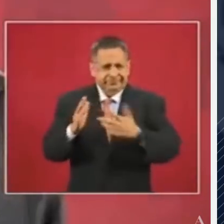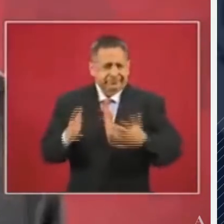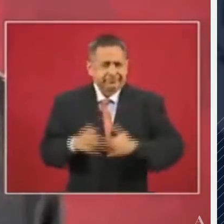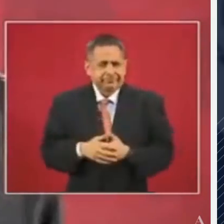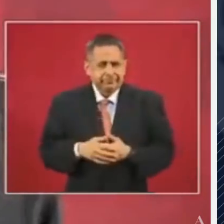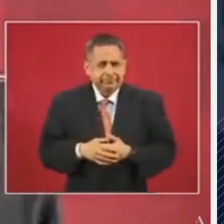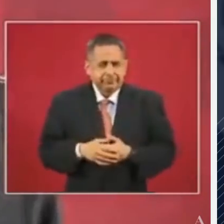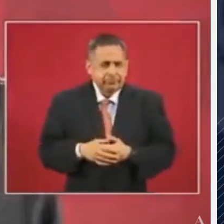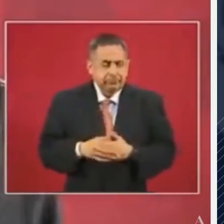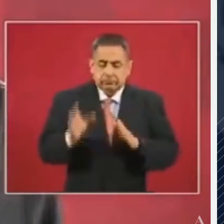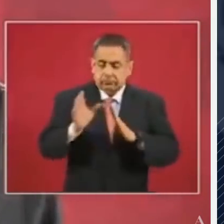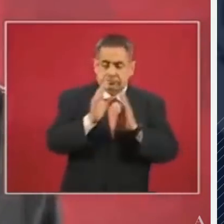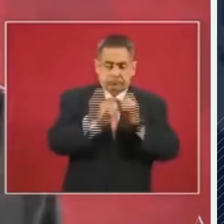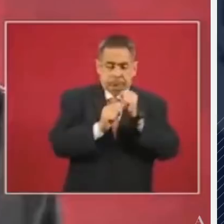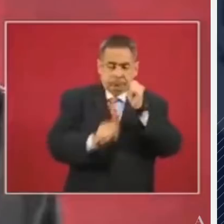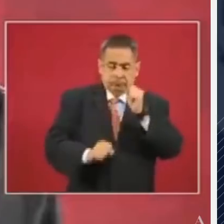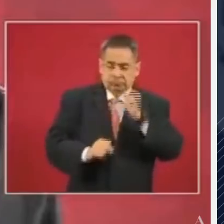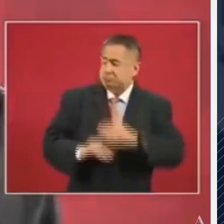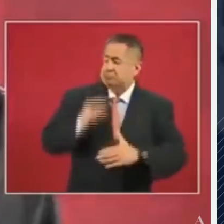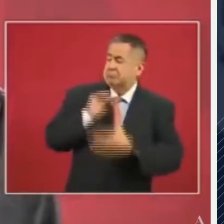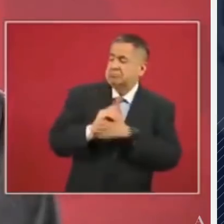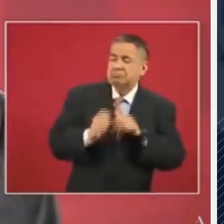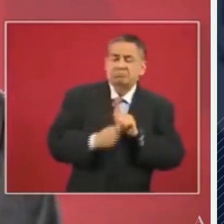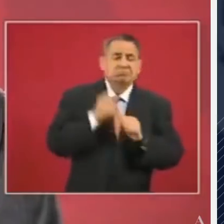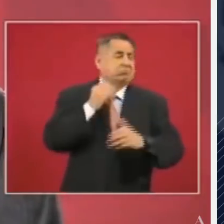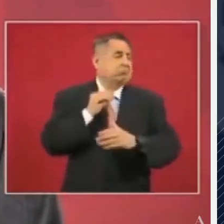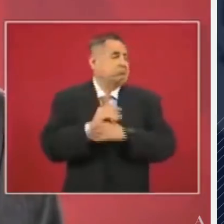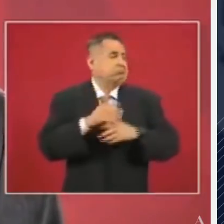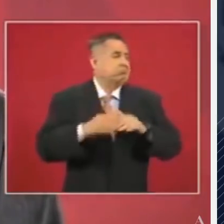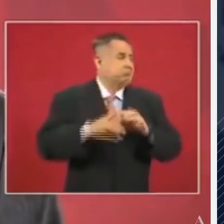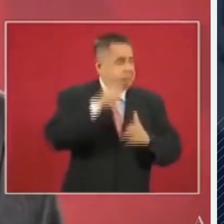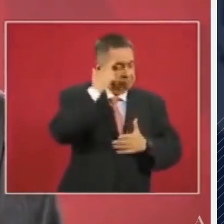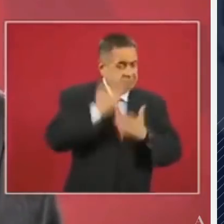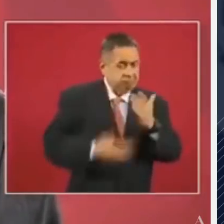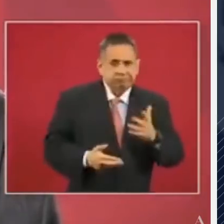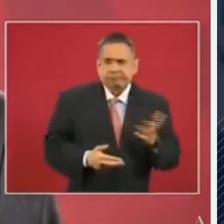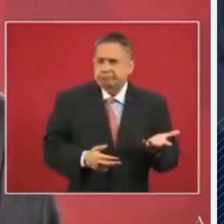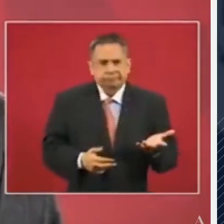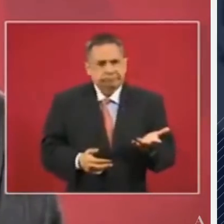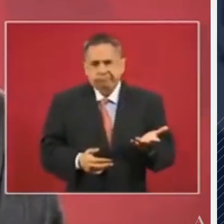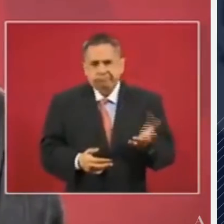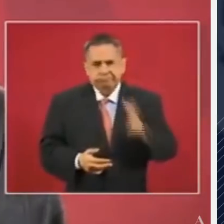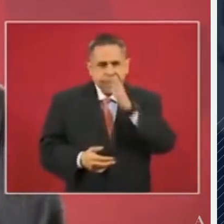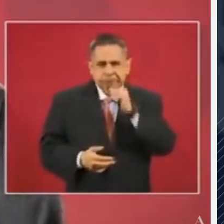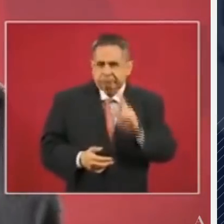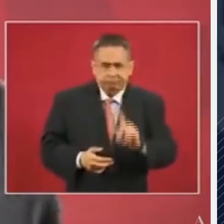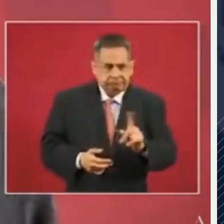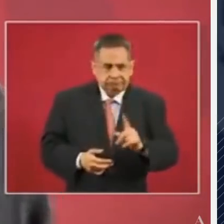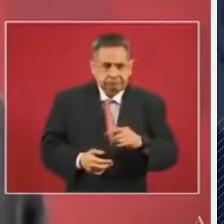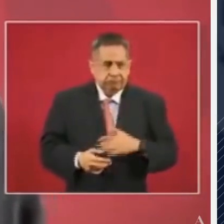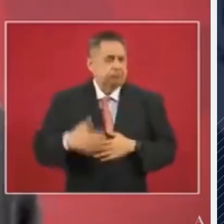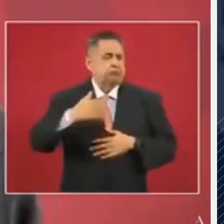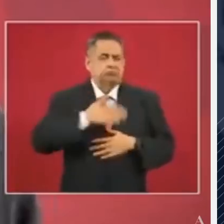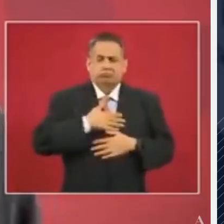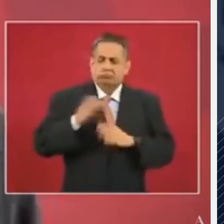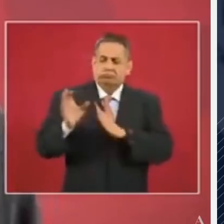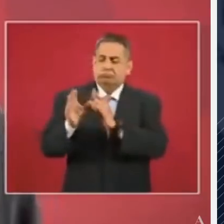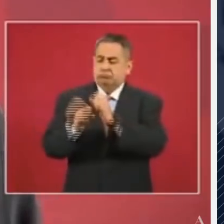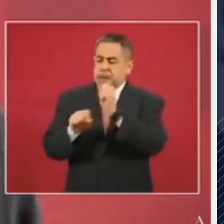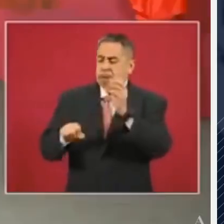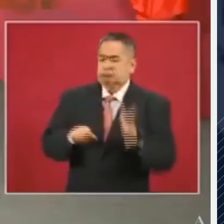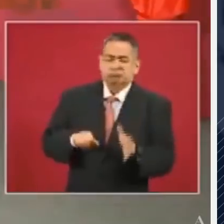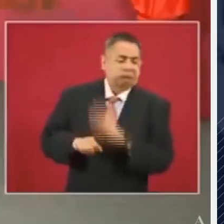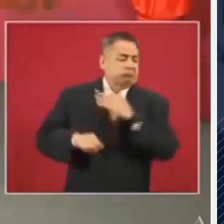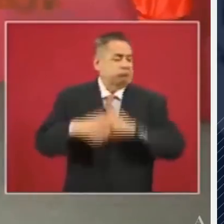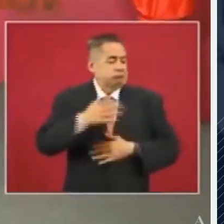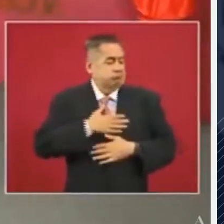ya asumió, como que debe de ser y así debe de ser. Es la última palabra, es la única en muchos